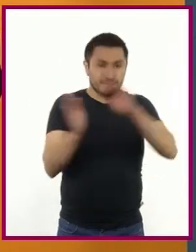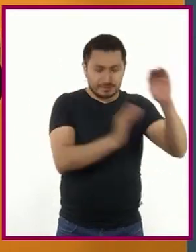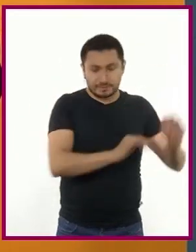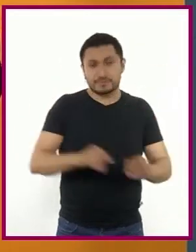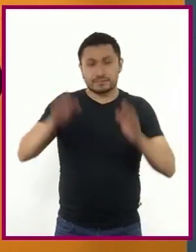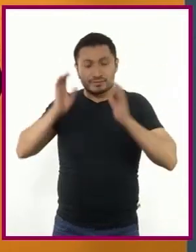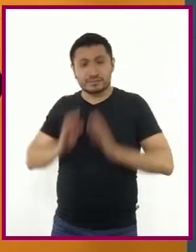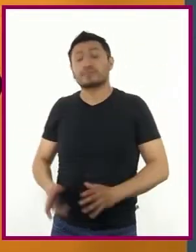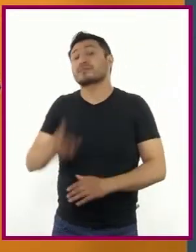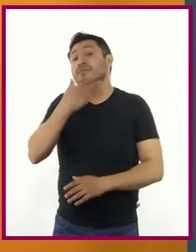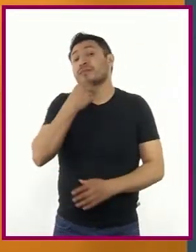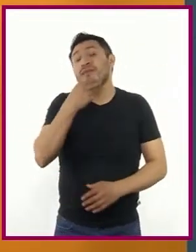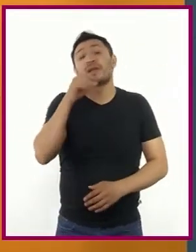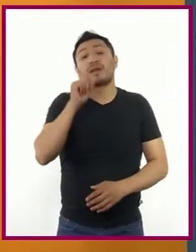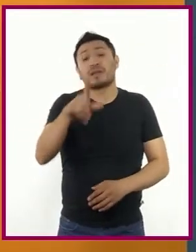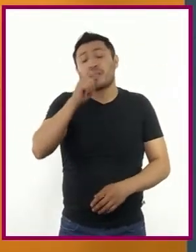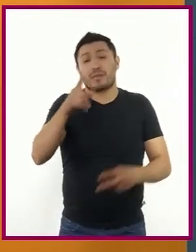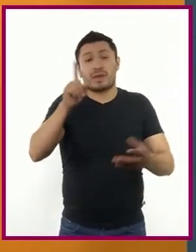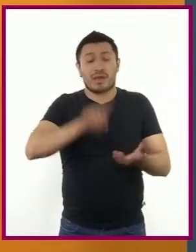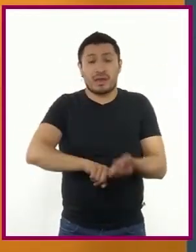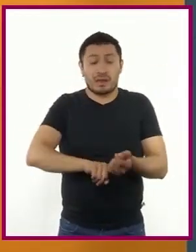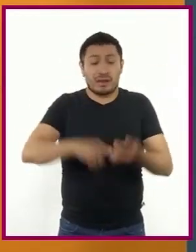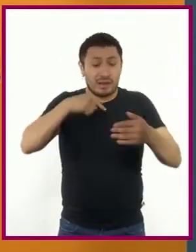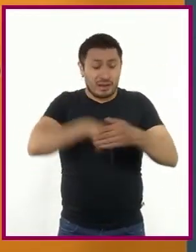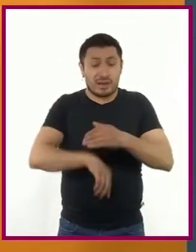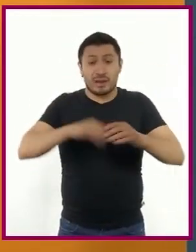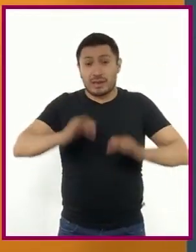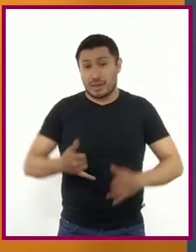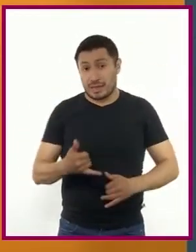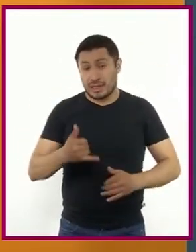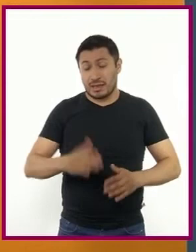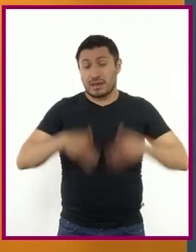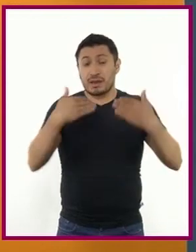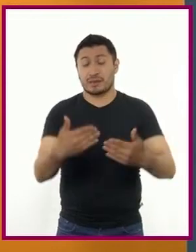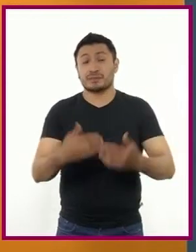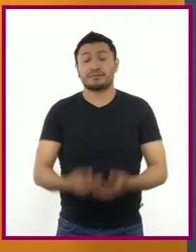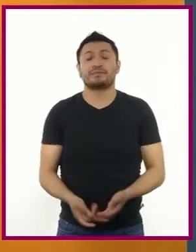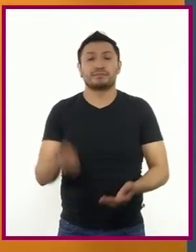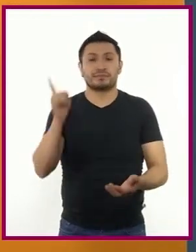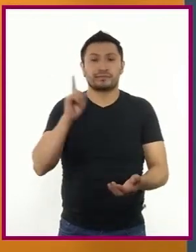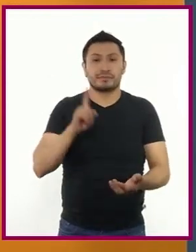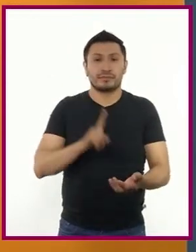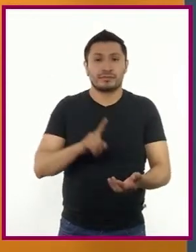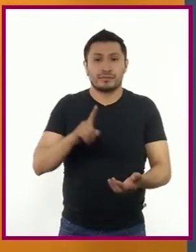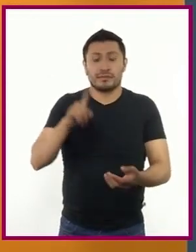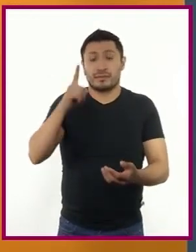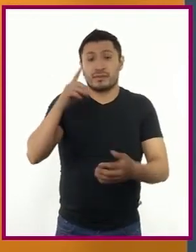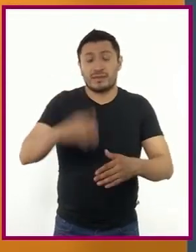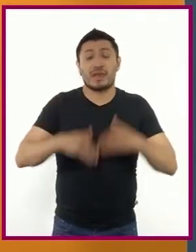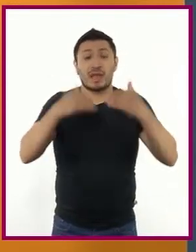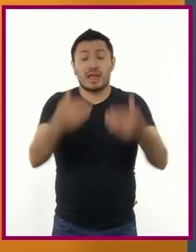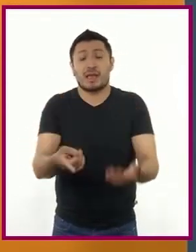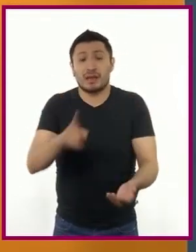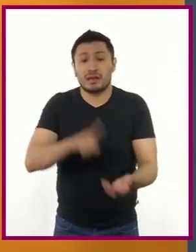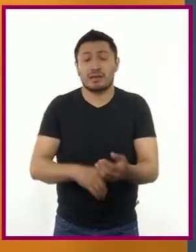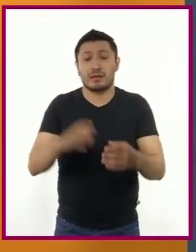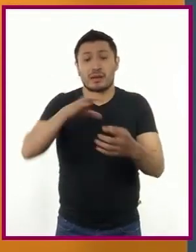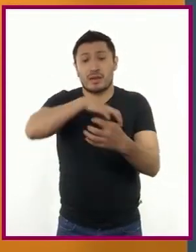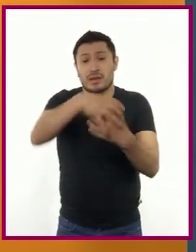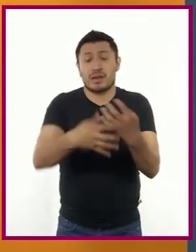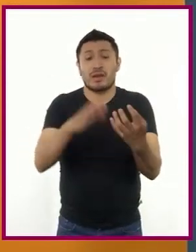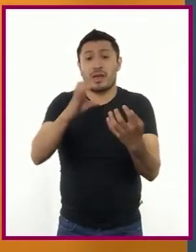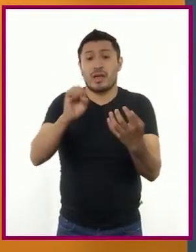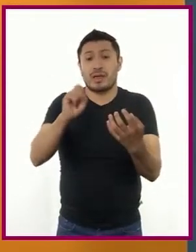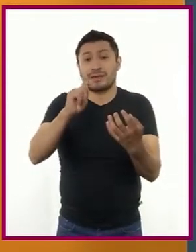masculino también se dividen en externos e internos. Los primeros son escroto, testículos y pene.